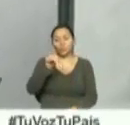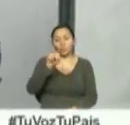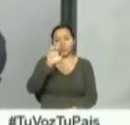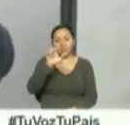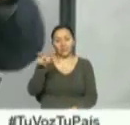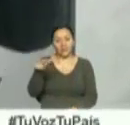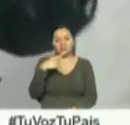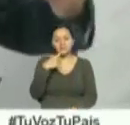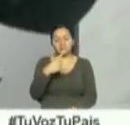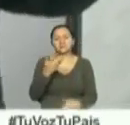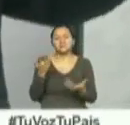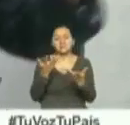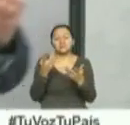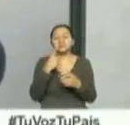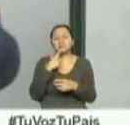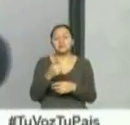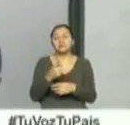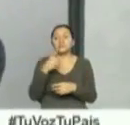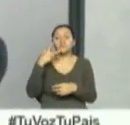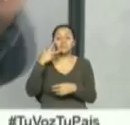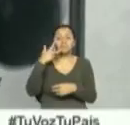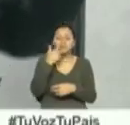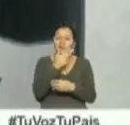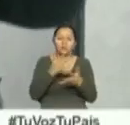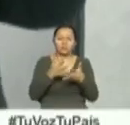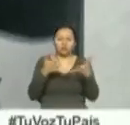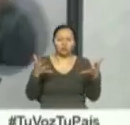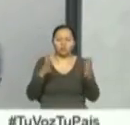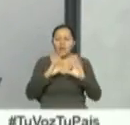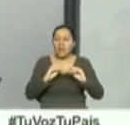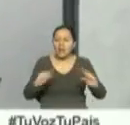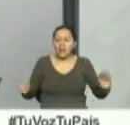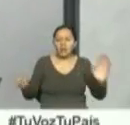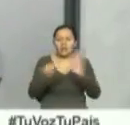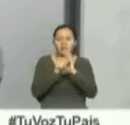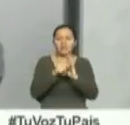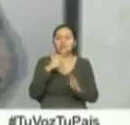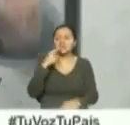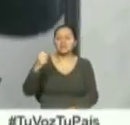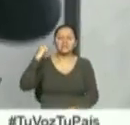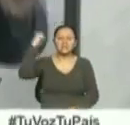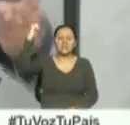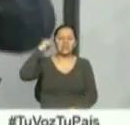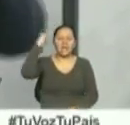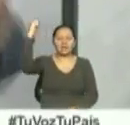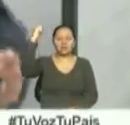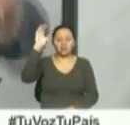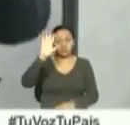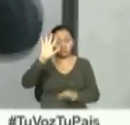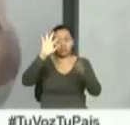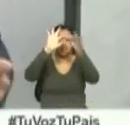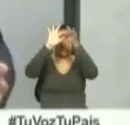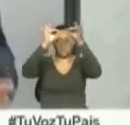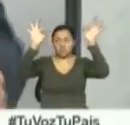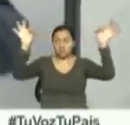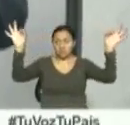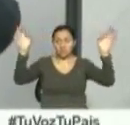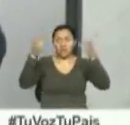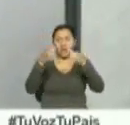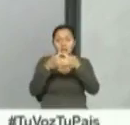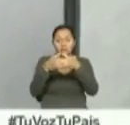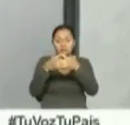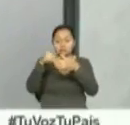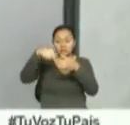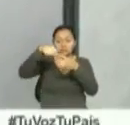está falseando la verdad cuando se autoproclama como sindicato. La UNE no es un sindicato,